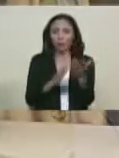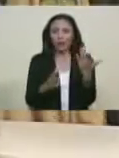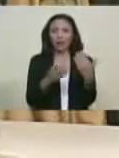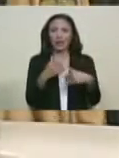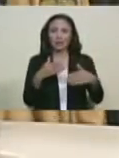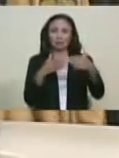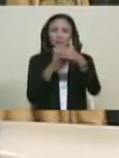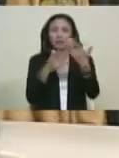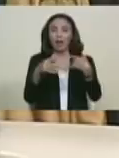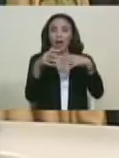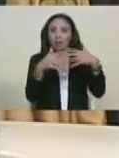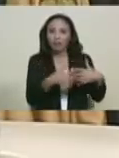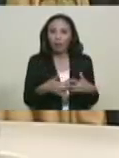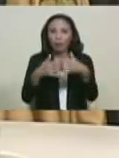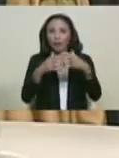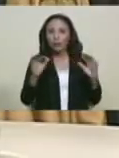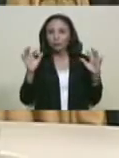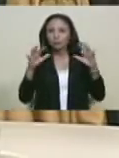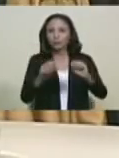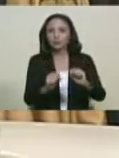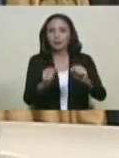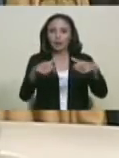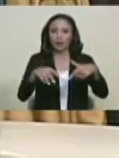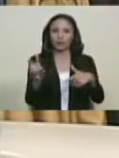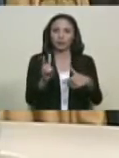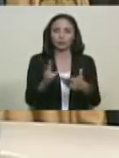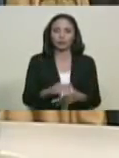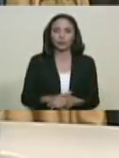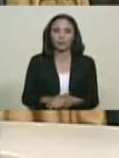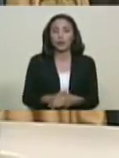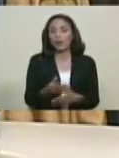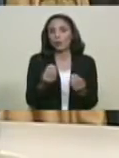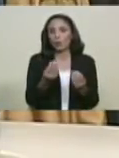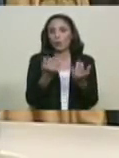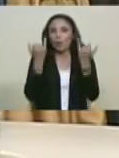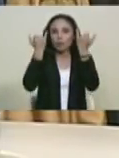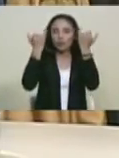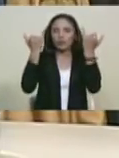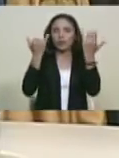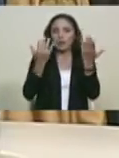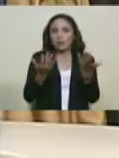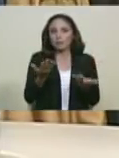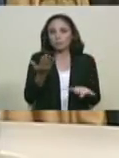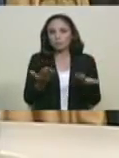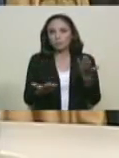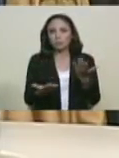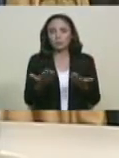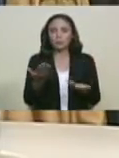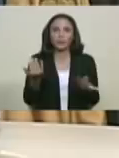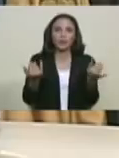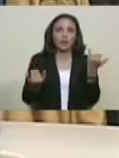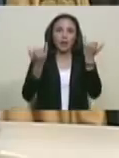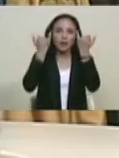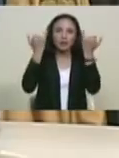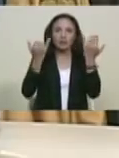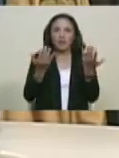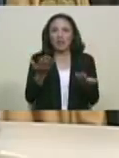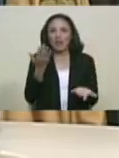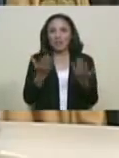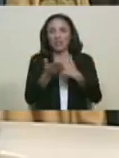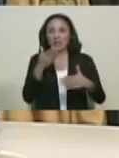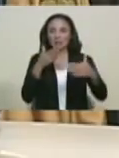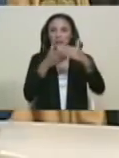extranjera y con toda la potencialidad y con toda la capacidad